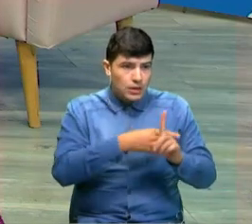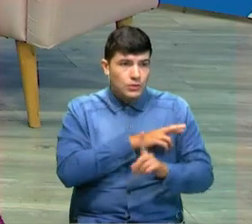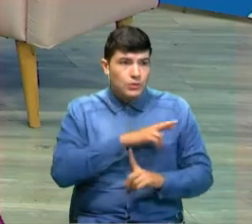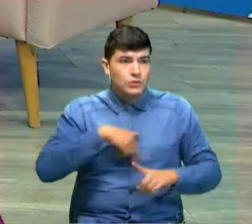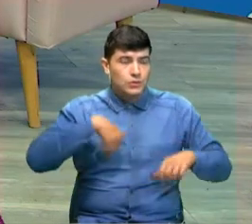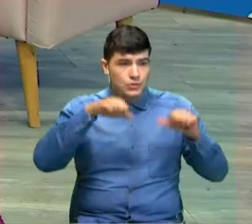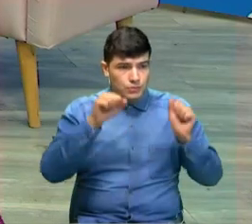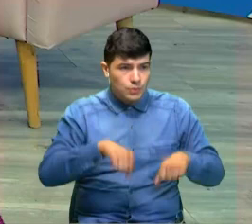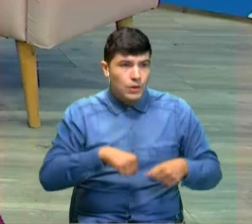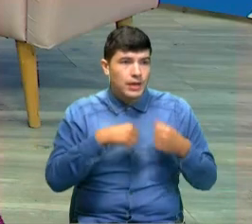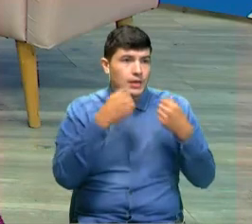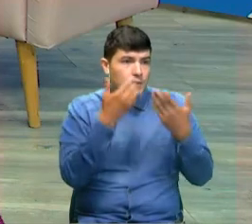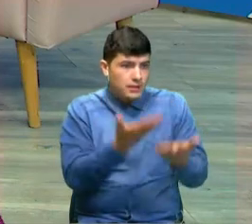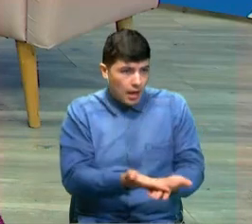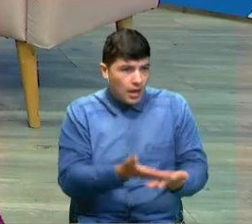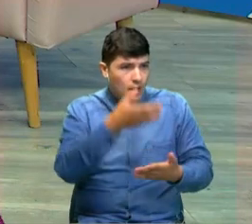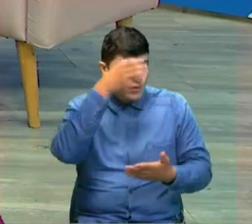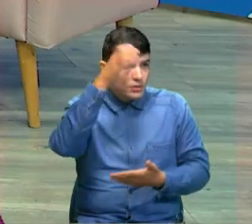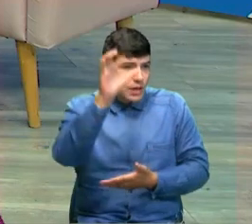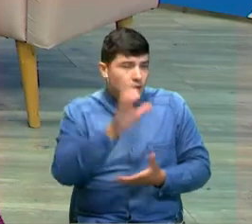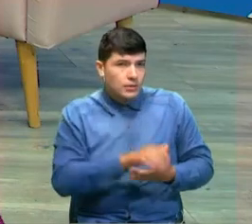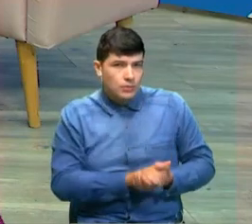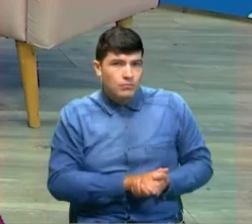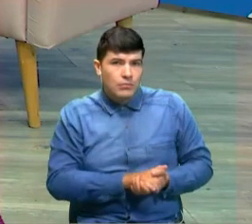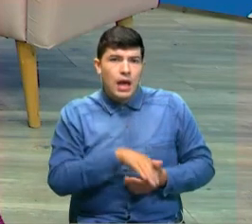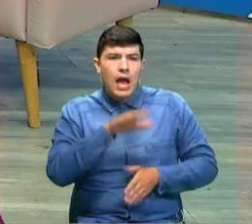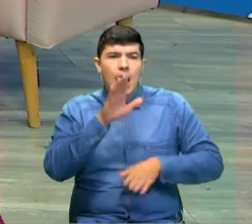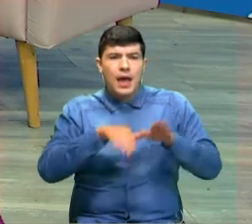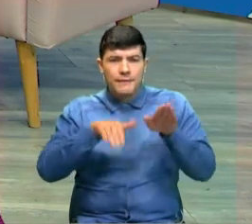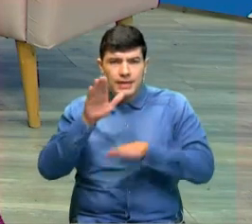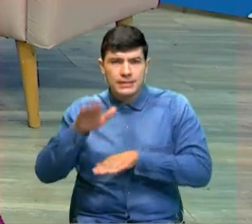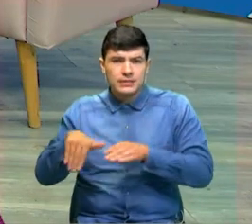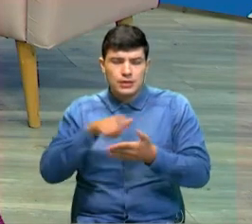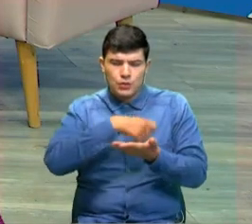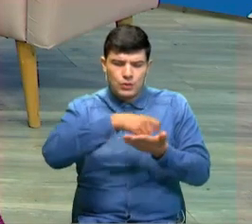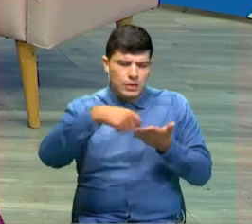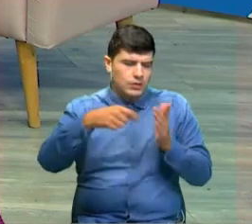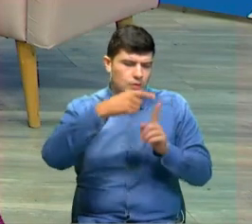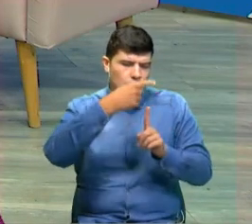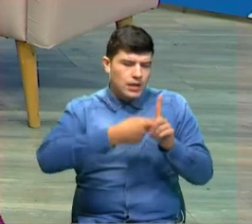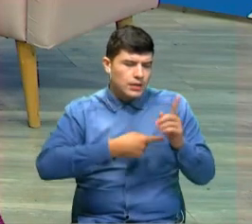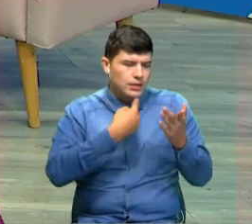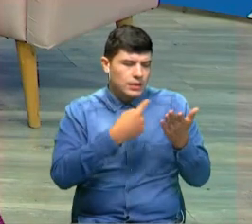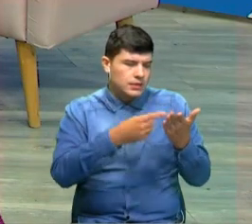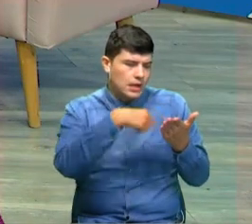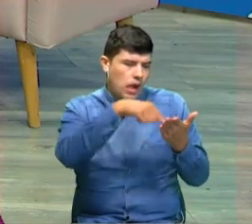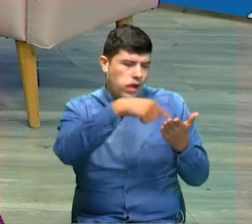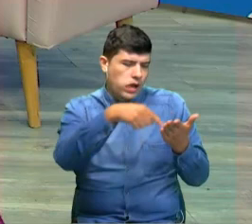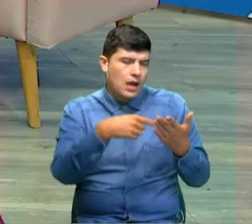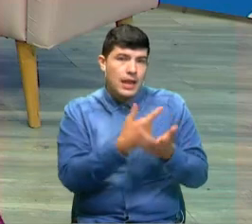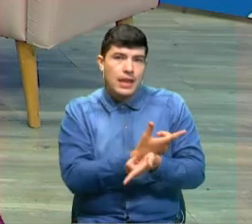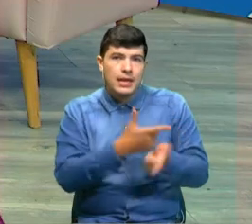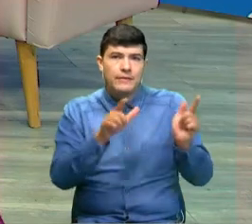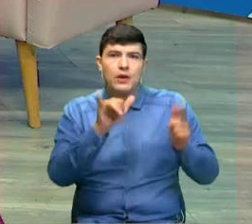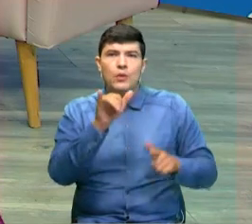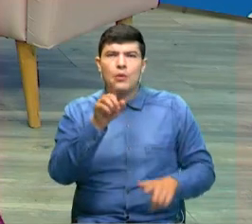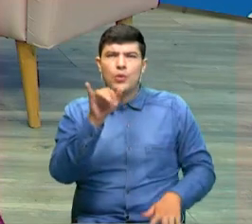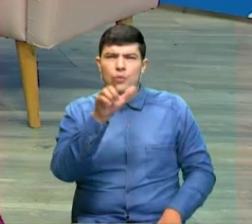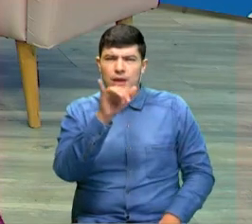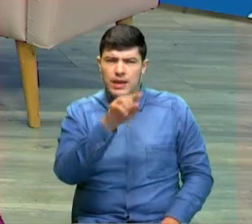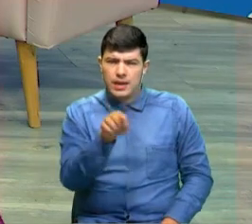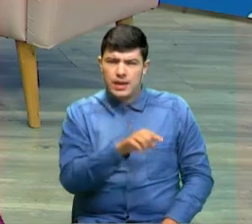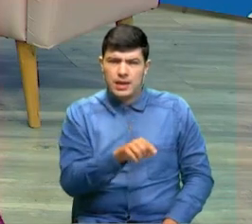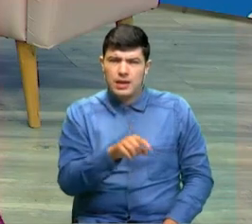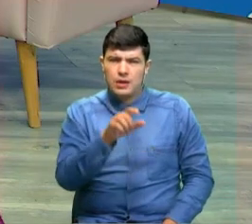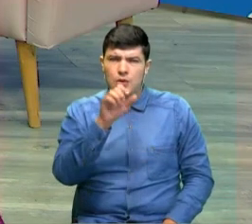que hay veces que a veces en el contrato de arriendo se deja suelto el udwill.